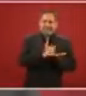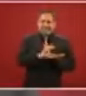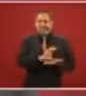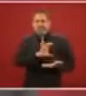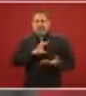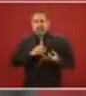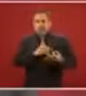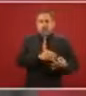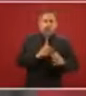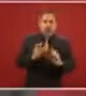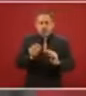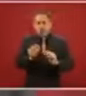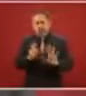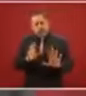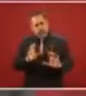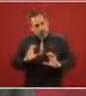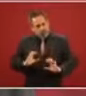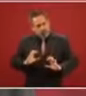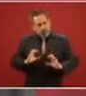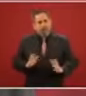es mucha.